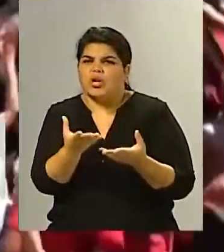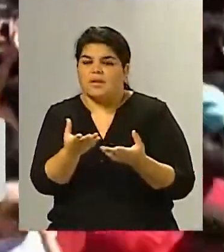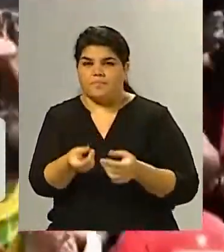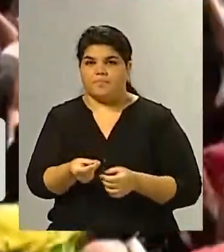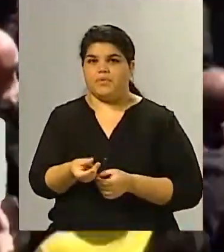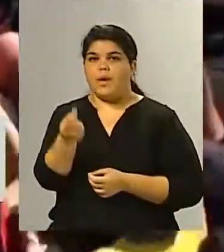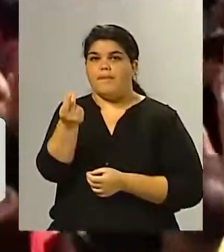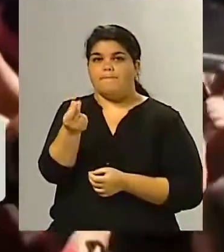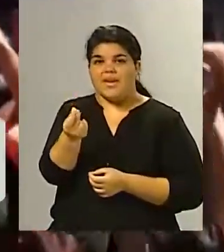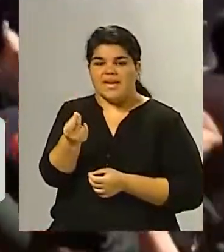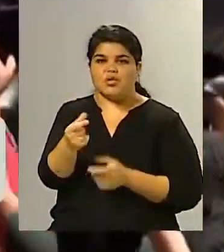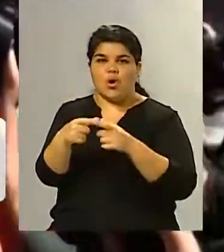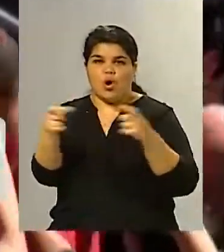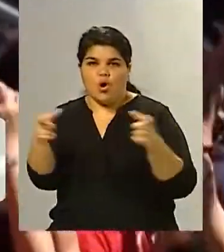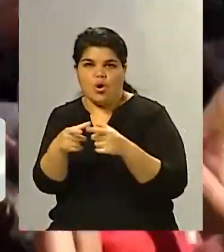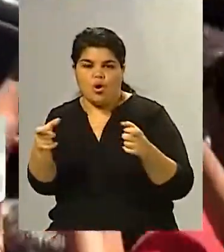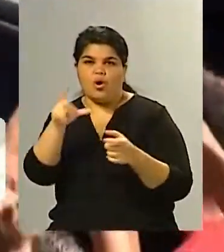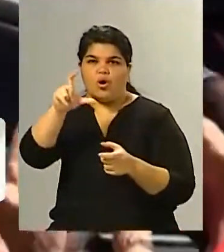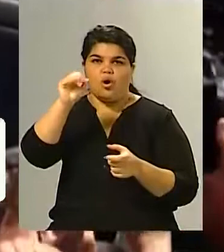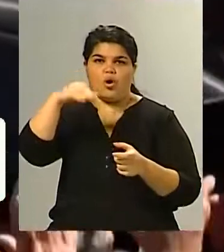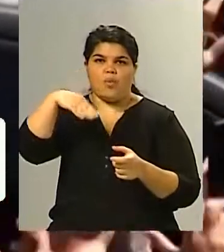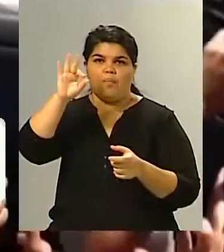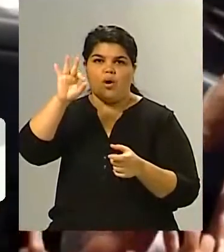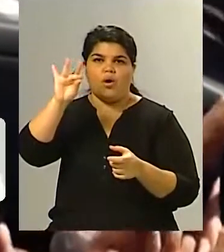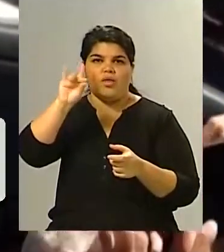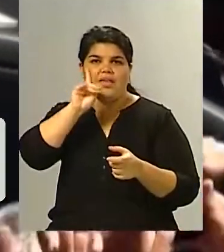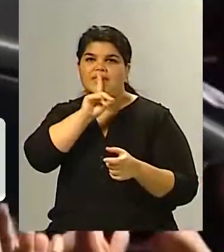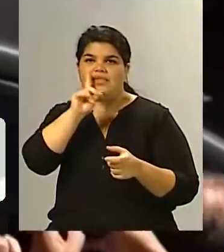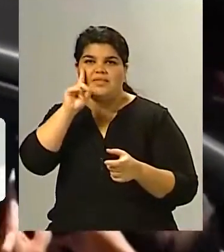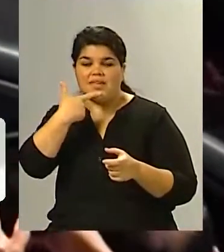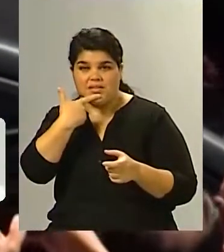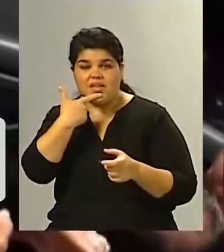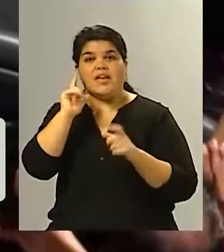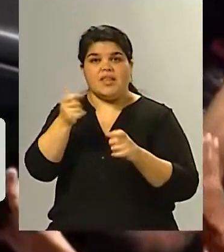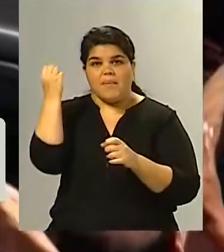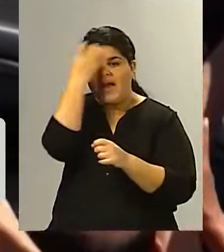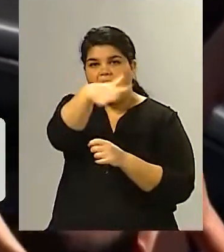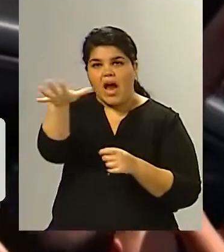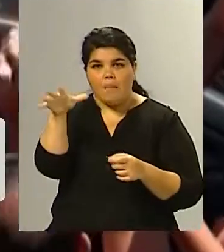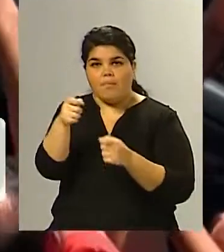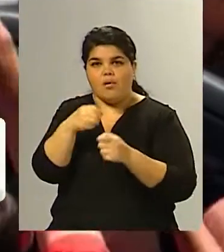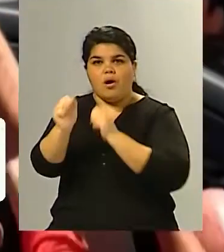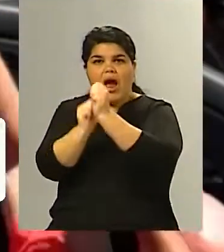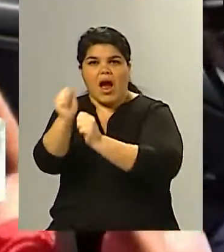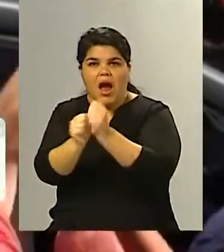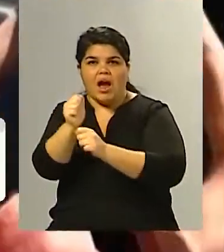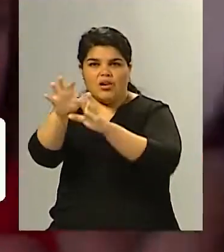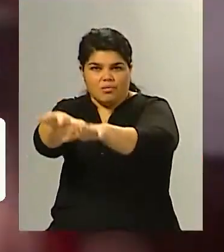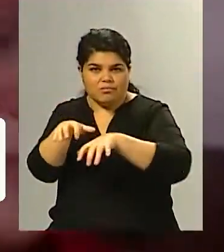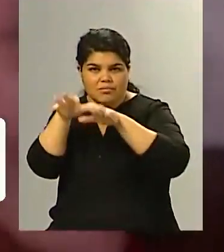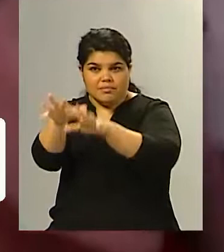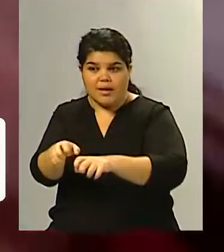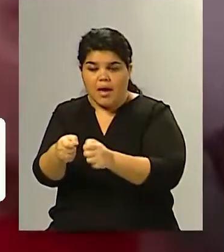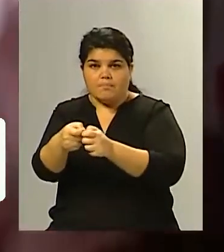precios de los commodities y del gran desarrollo que tuvo el campo, tanto en el agro como en la pecuaria en Brasil y